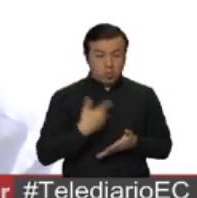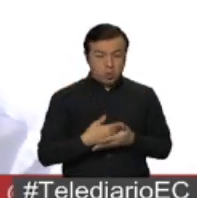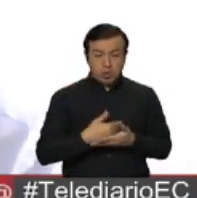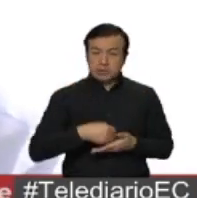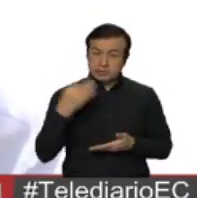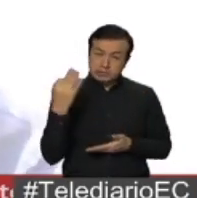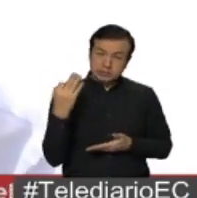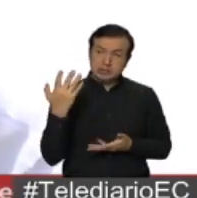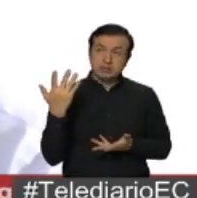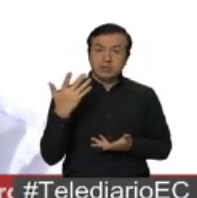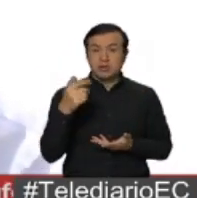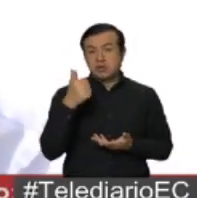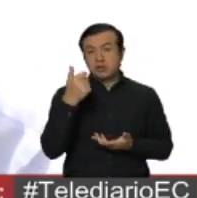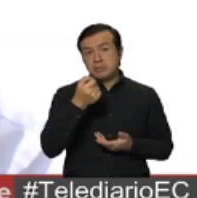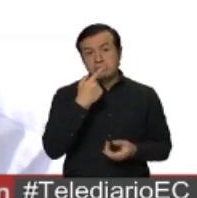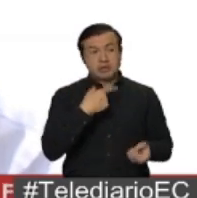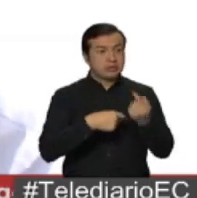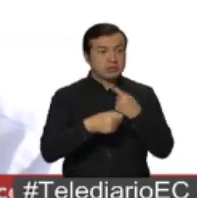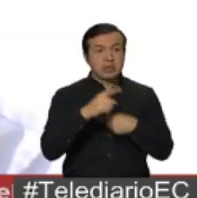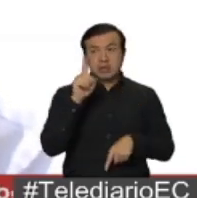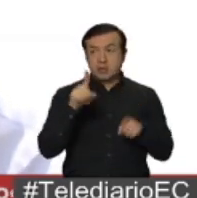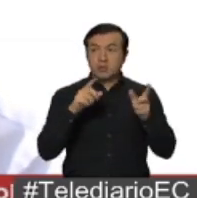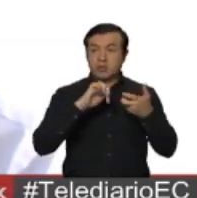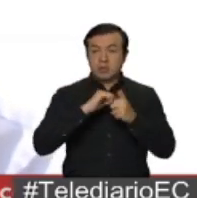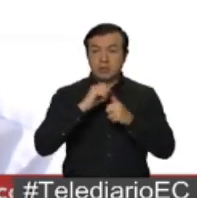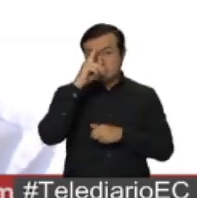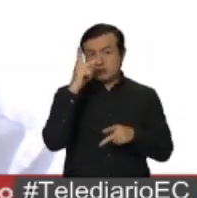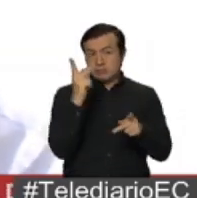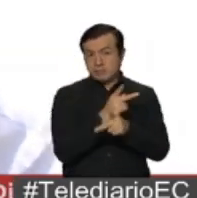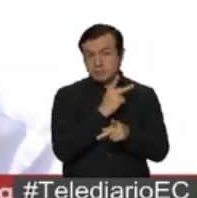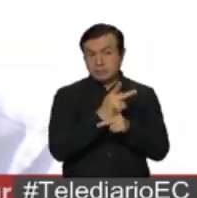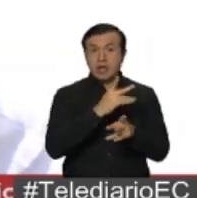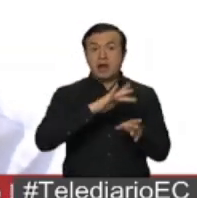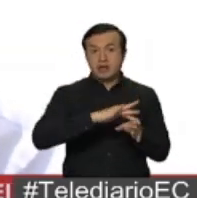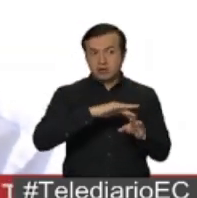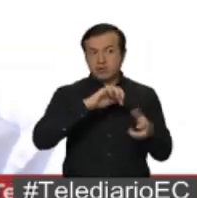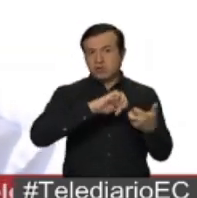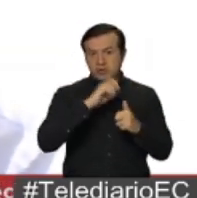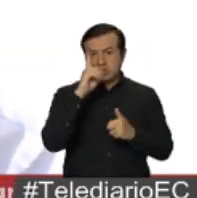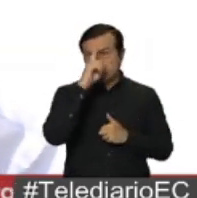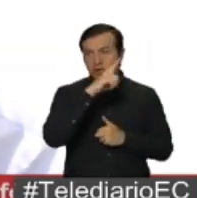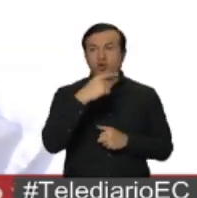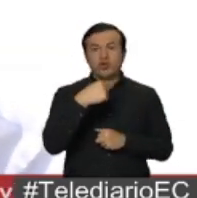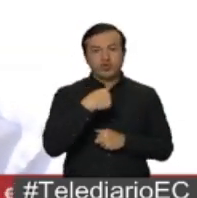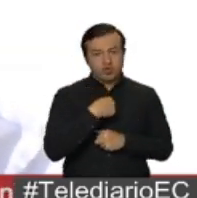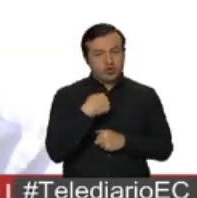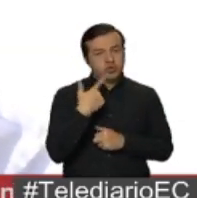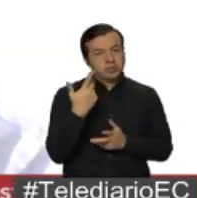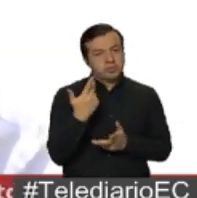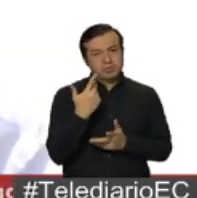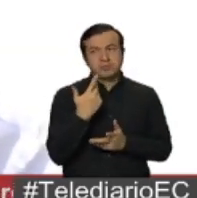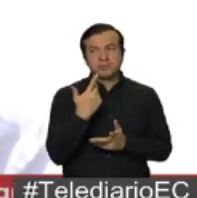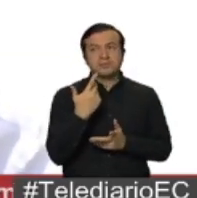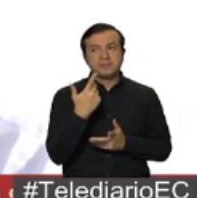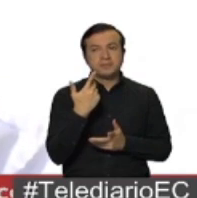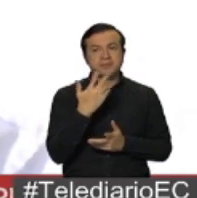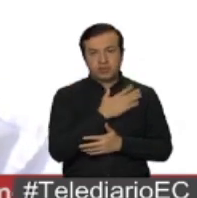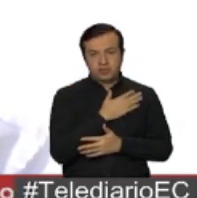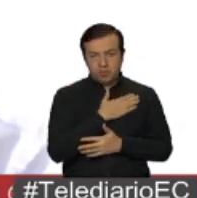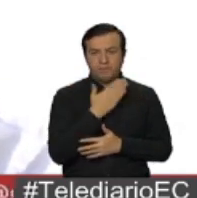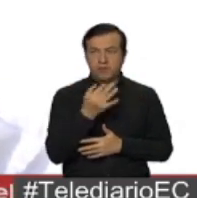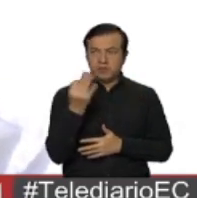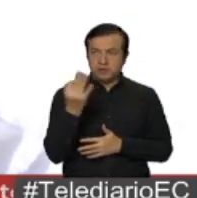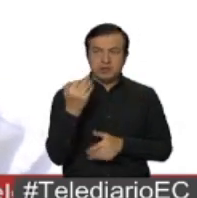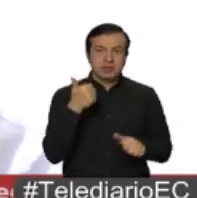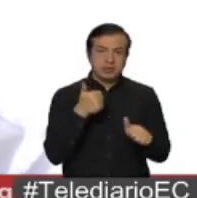las medicinas podrían causar más riesgo que beneficio y yo soy estoy muy confiado que